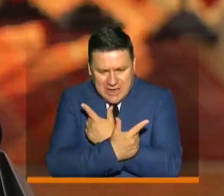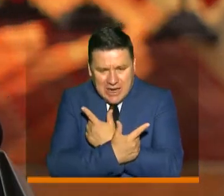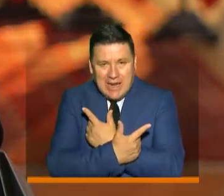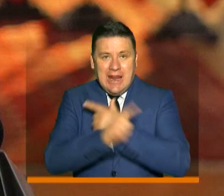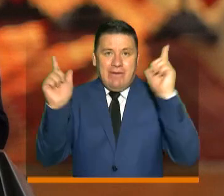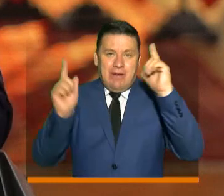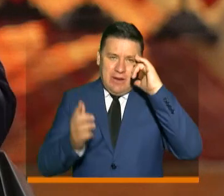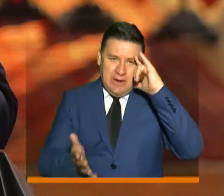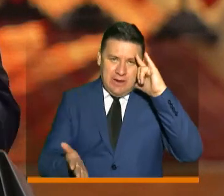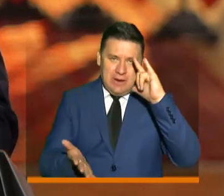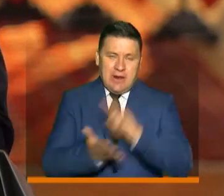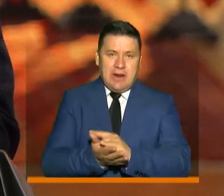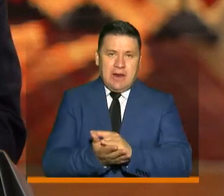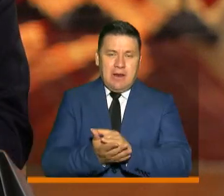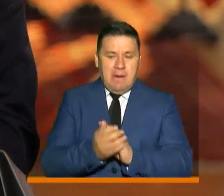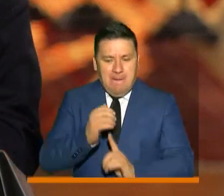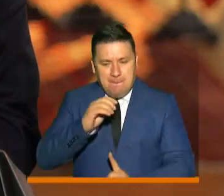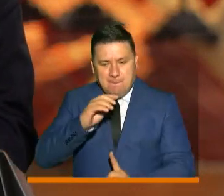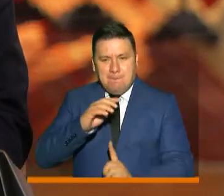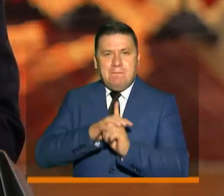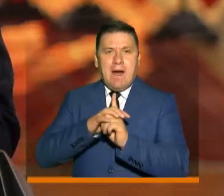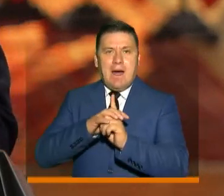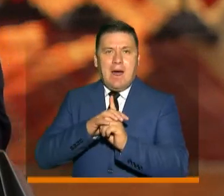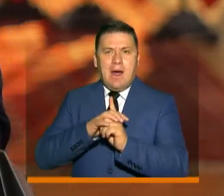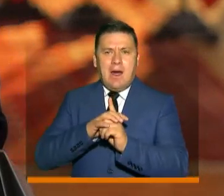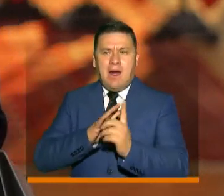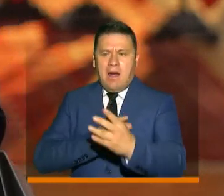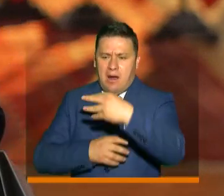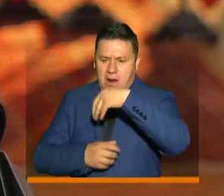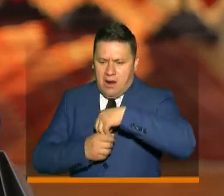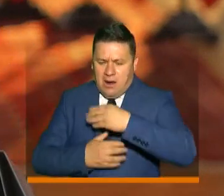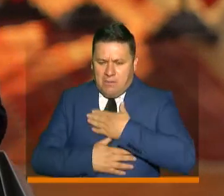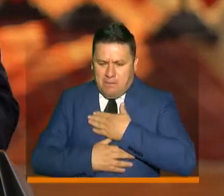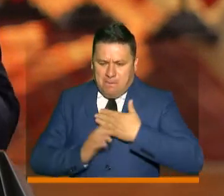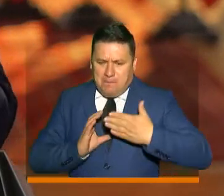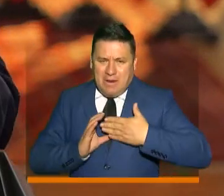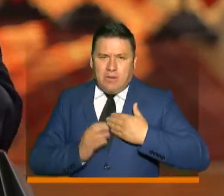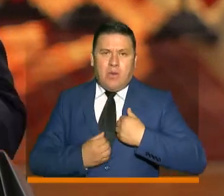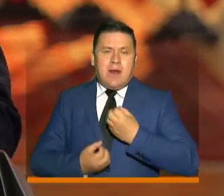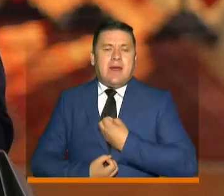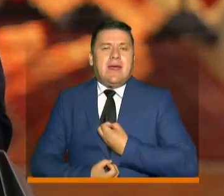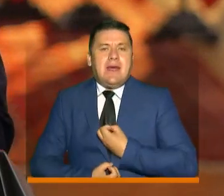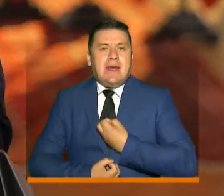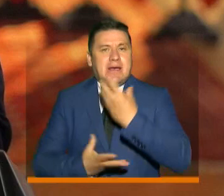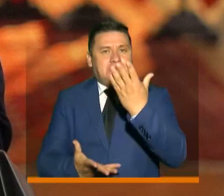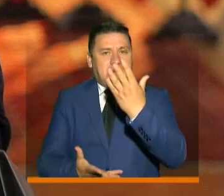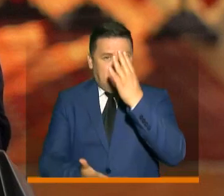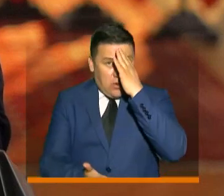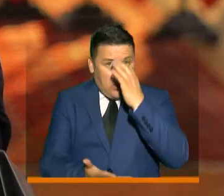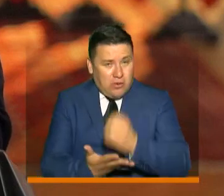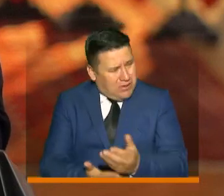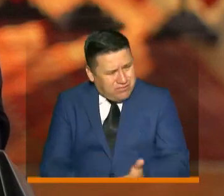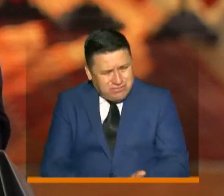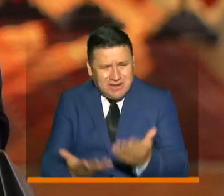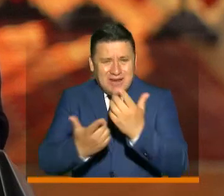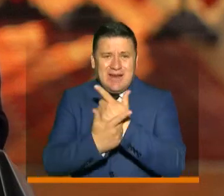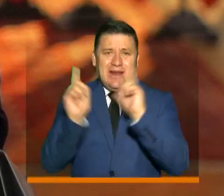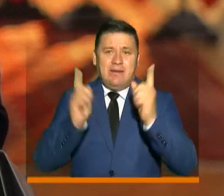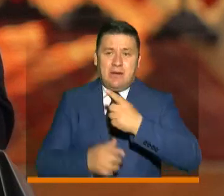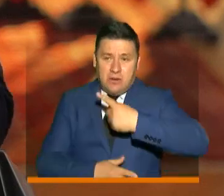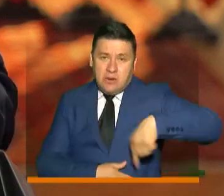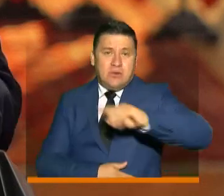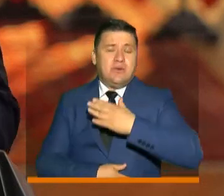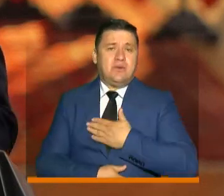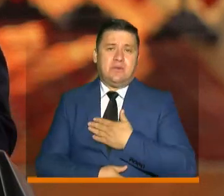creer y para crear iniciativas privadas para expresar nuestras opiniones nosotros